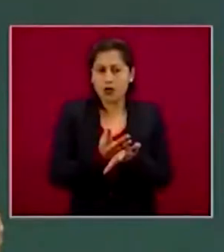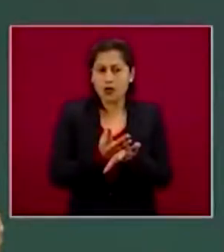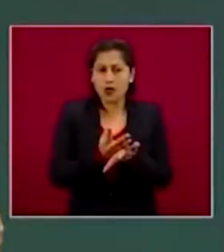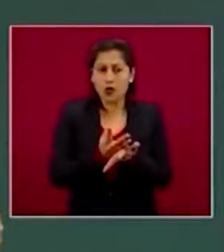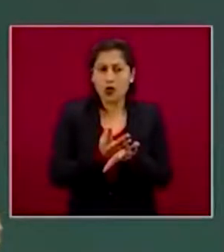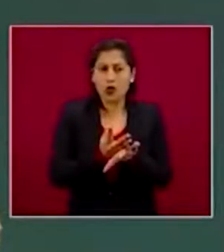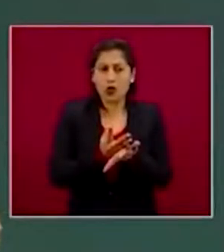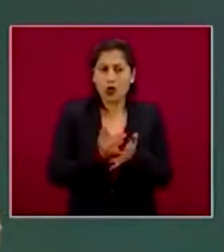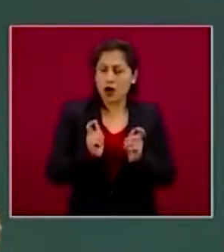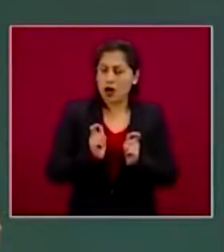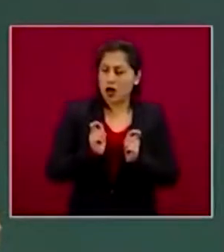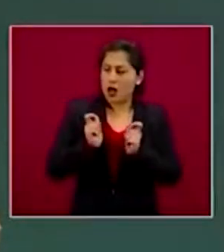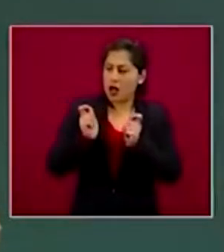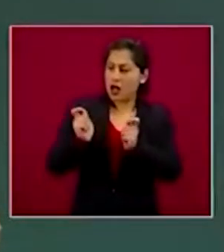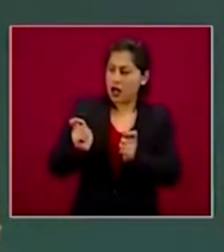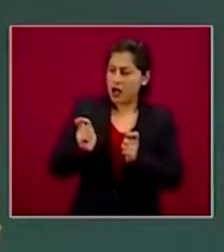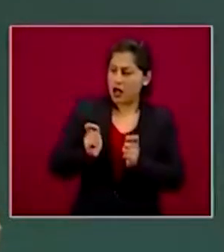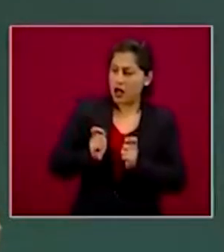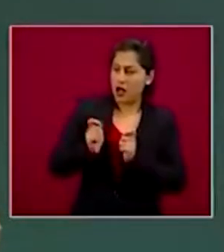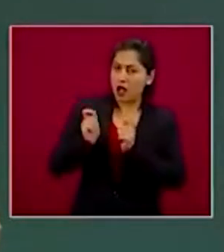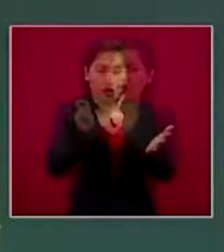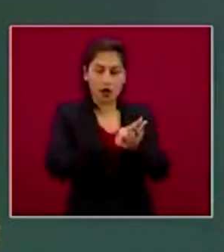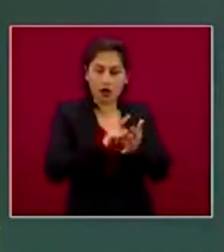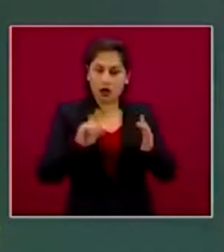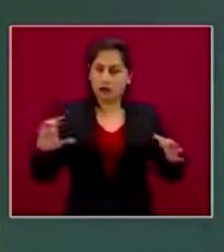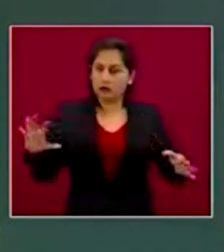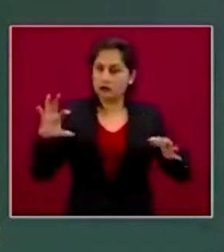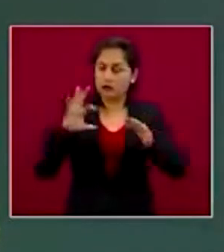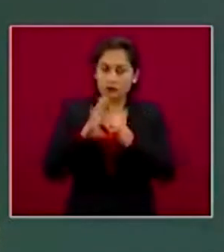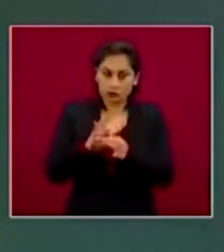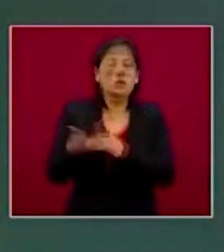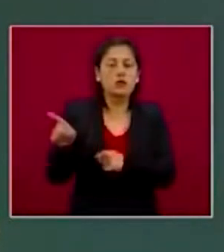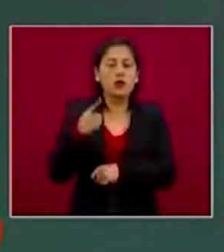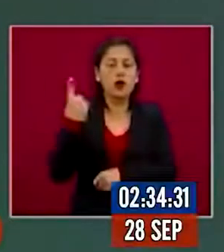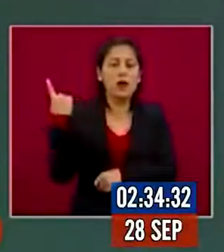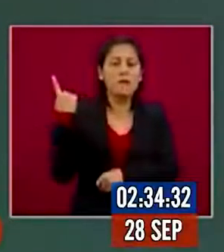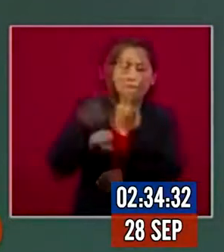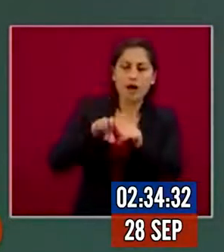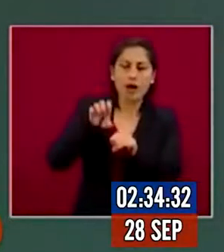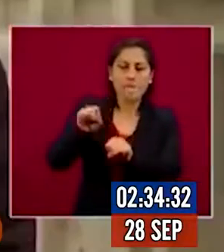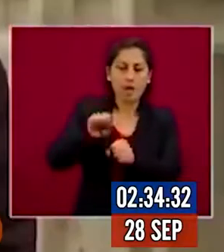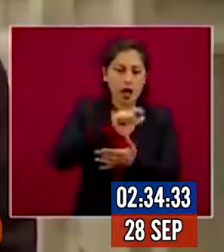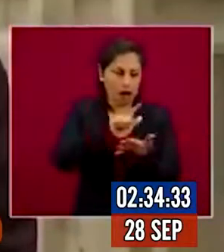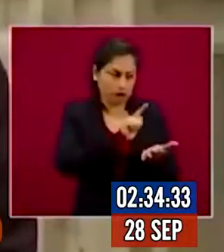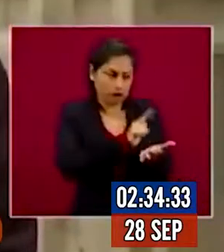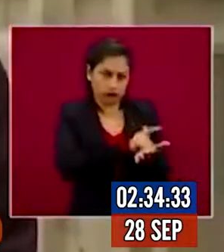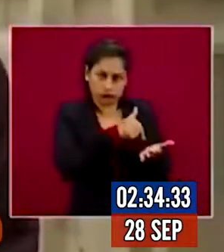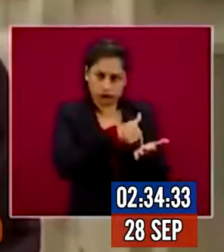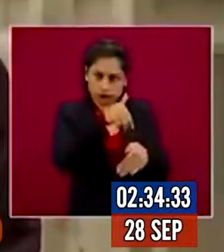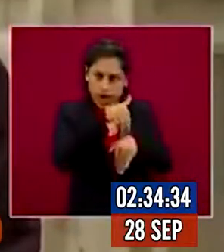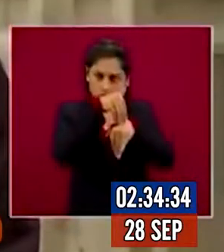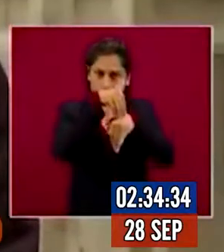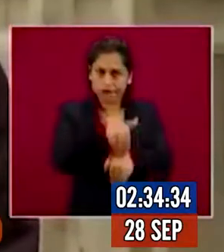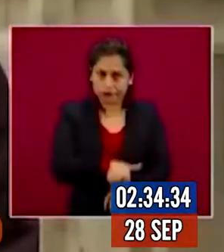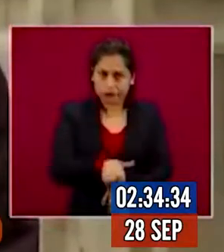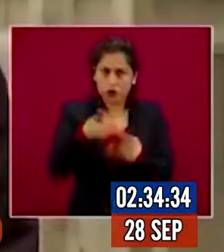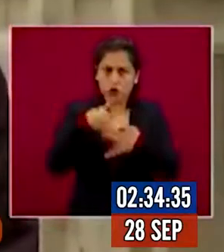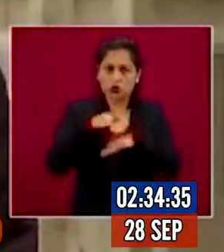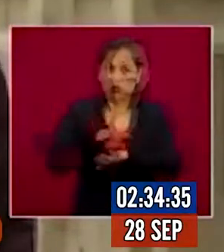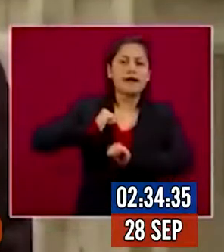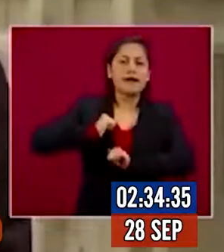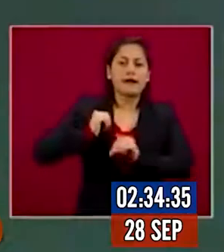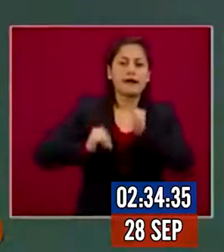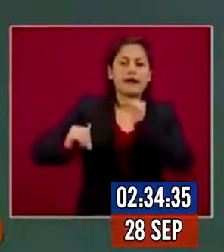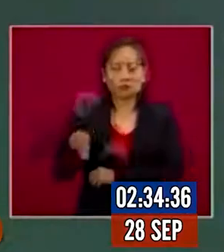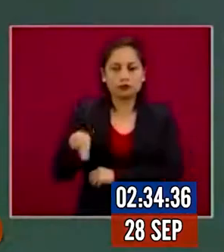autorizando de conformidad con la ley órdenes de aprehensión contra ministerios públicos o el señor serán